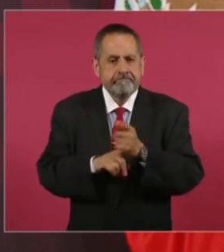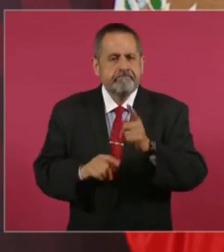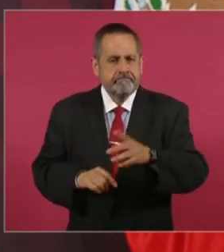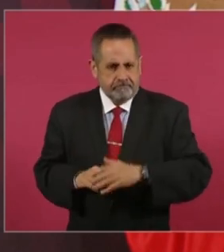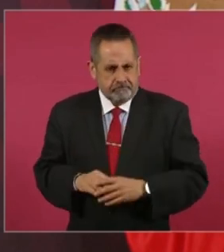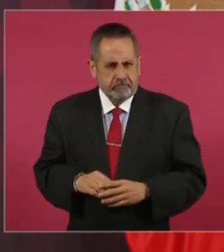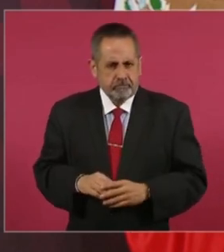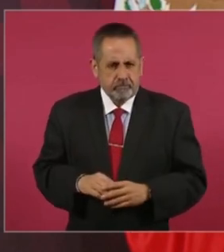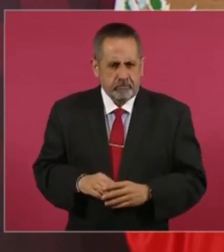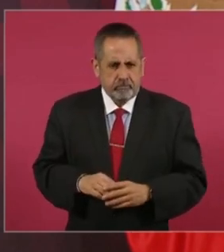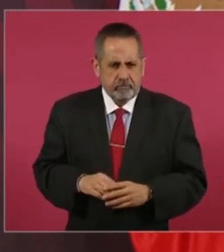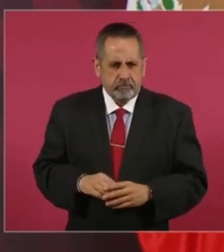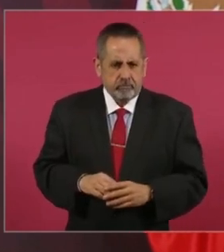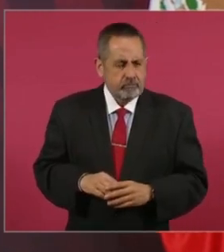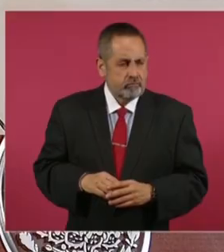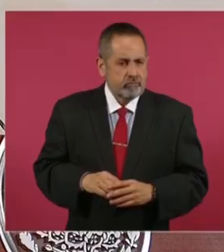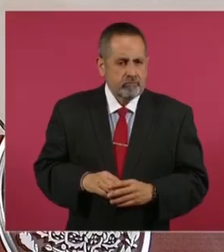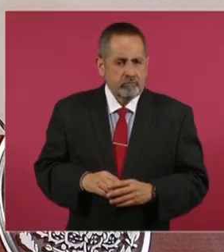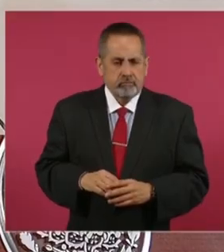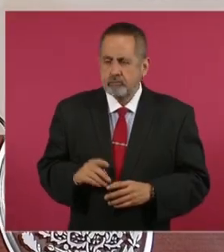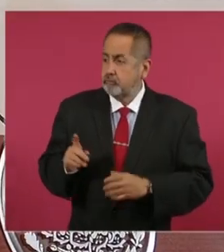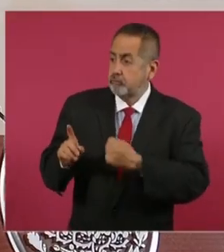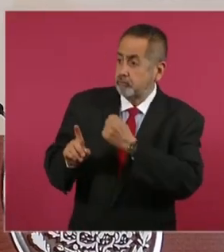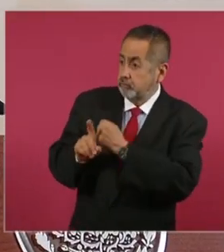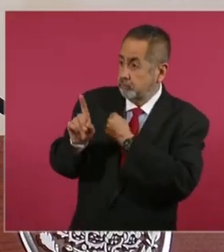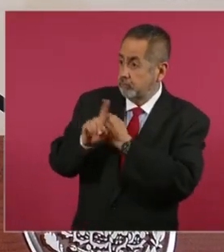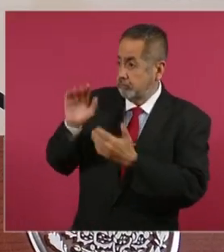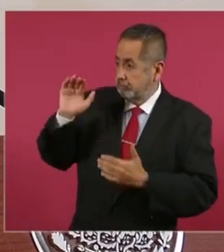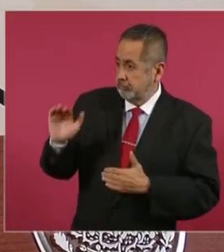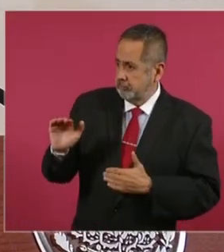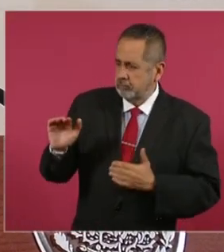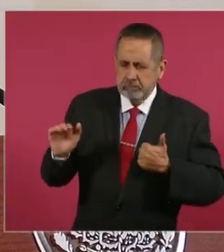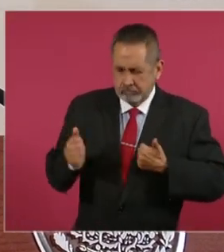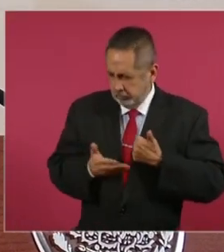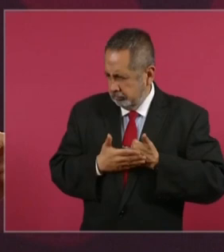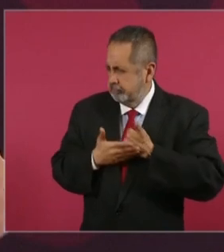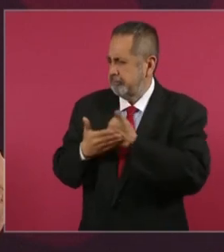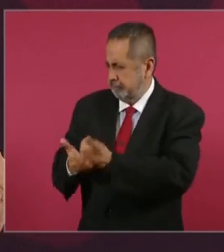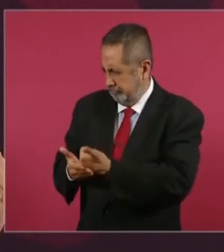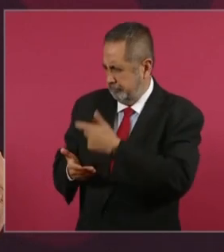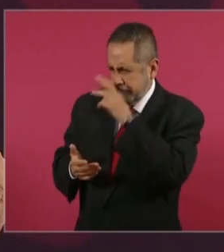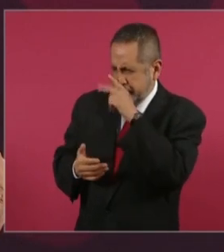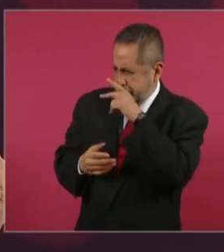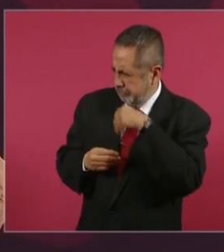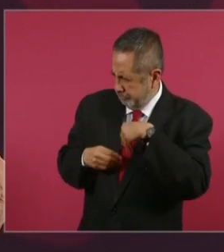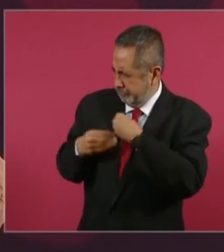yo te voy a resolver tu problema, no te preocupes,